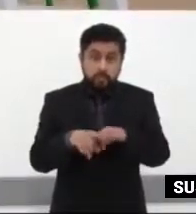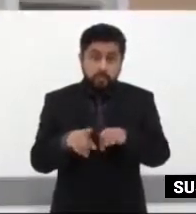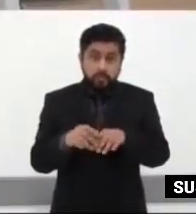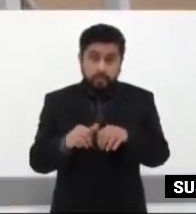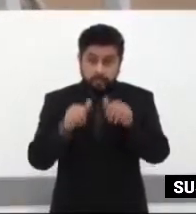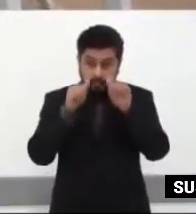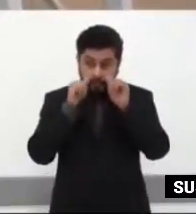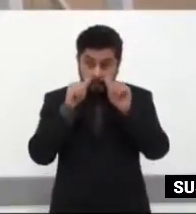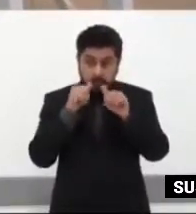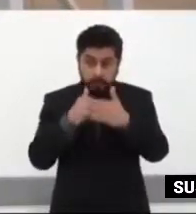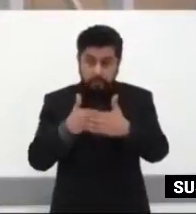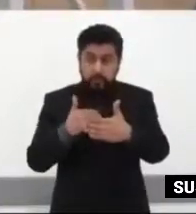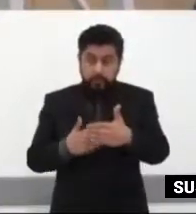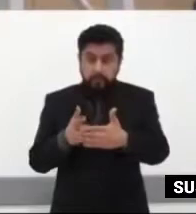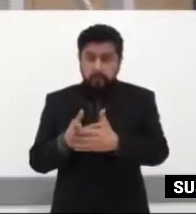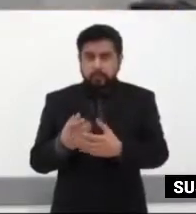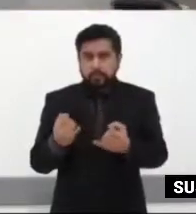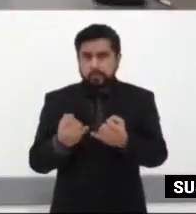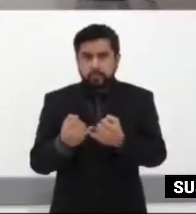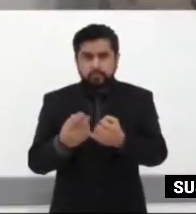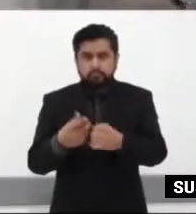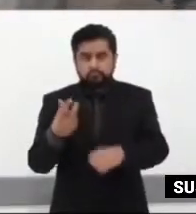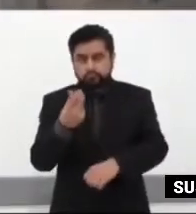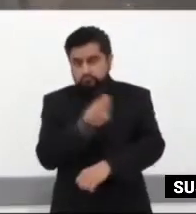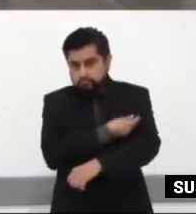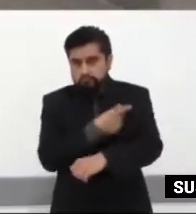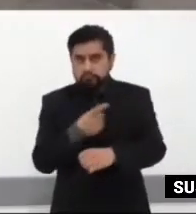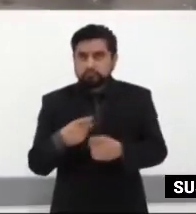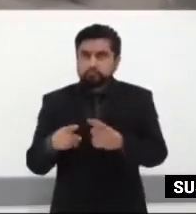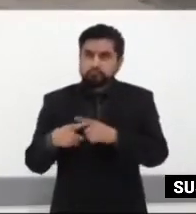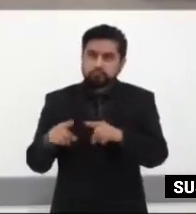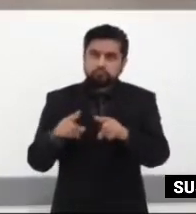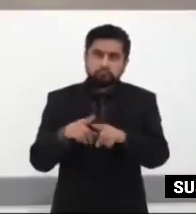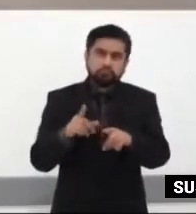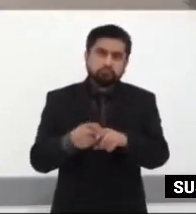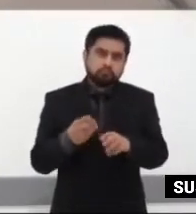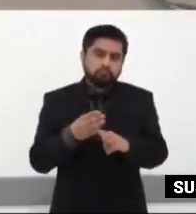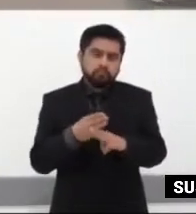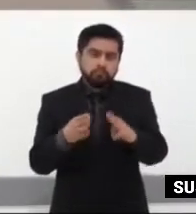capacitación del equipo de protección personal.